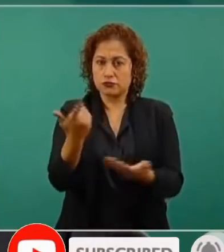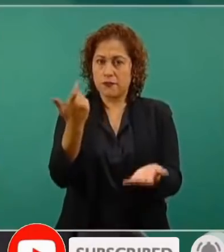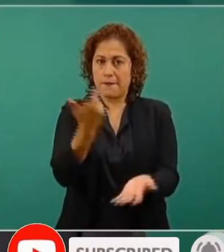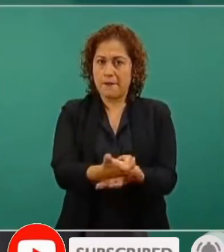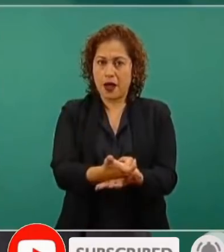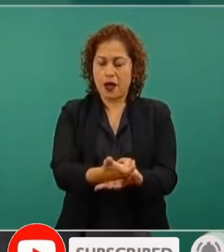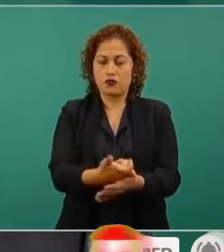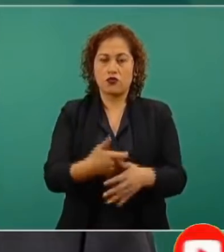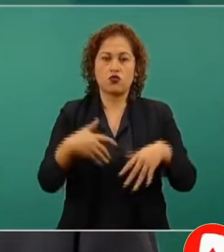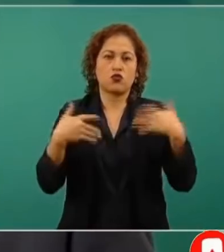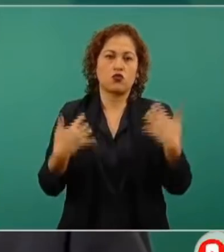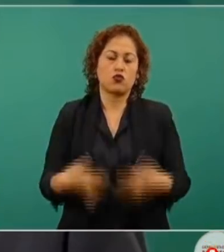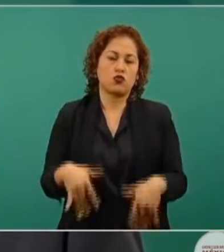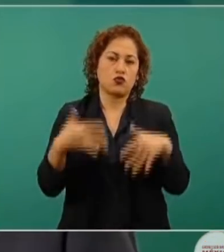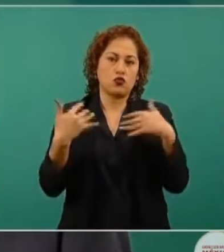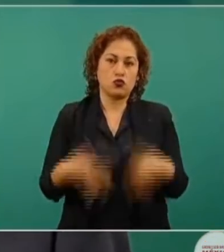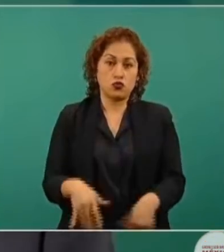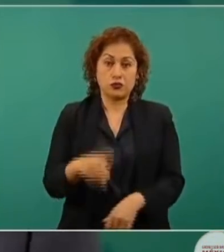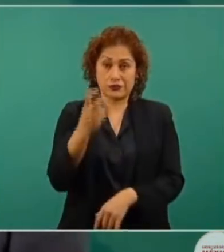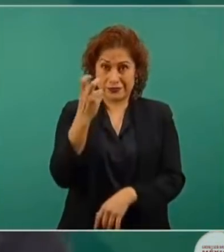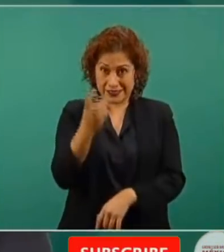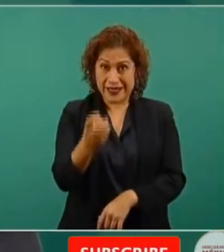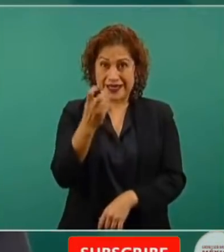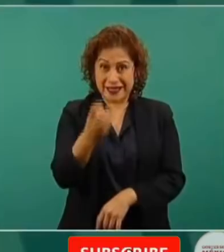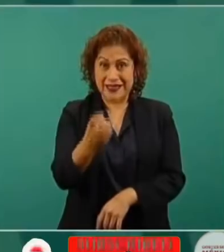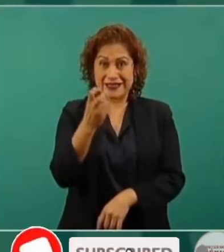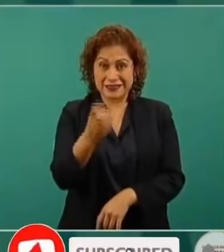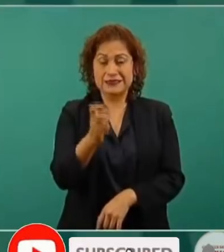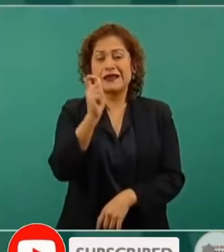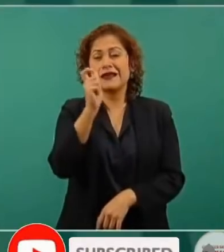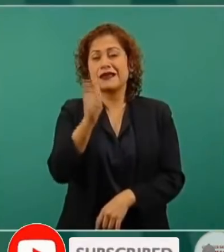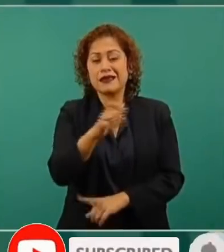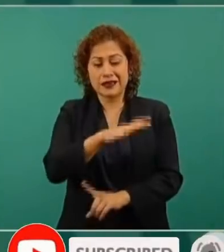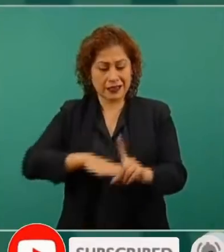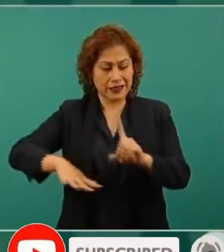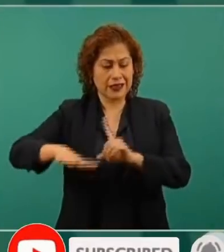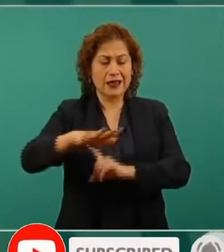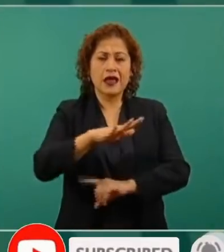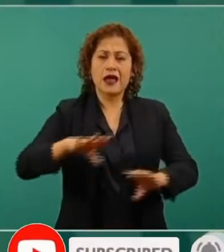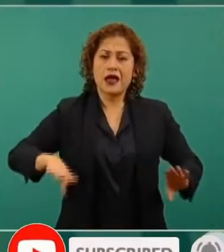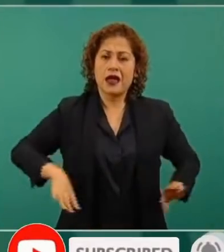típico, claro, de los gobiernos oligárquicos.